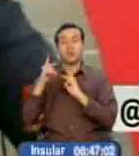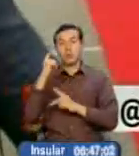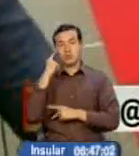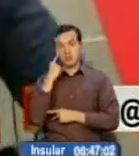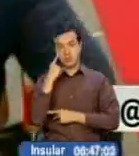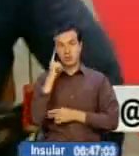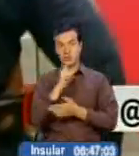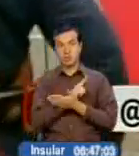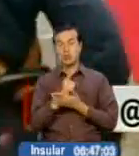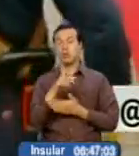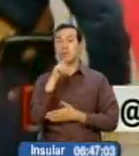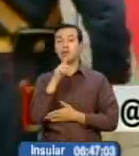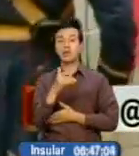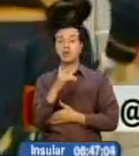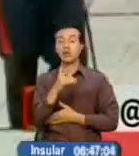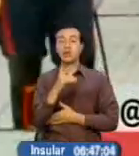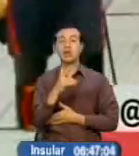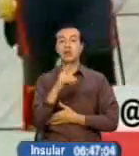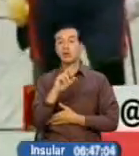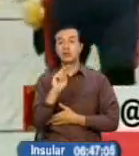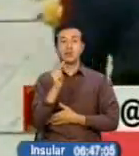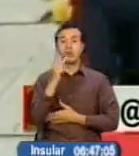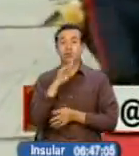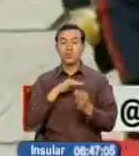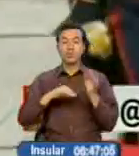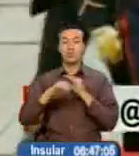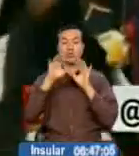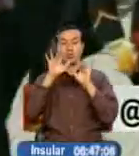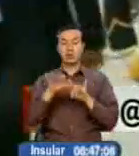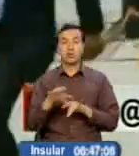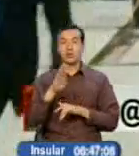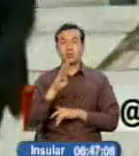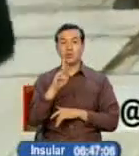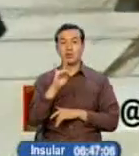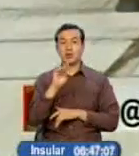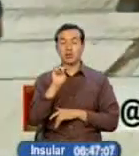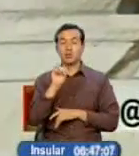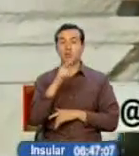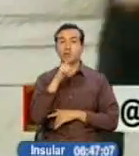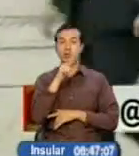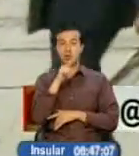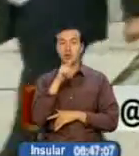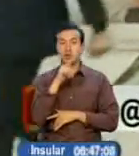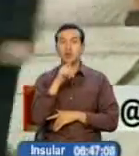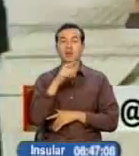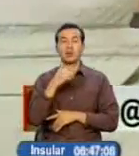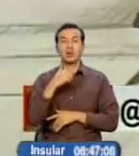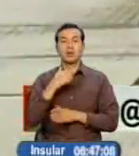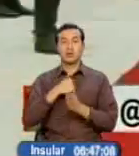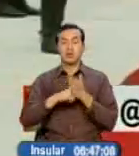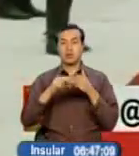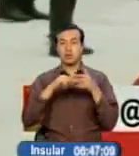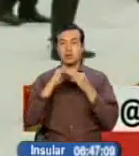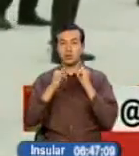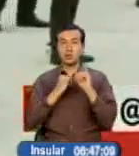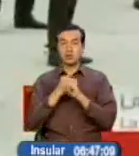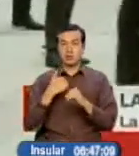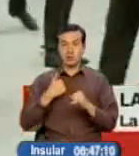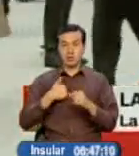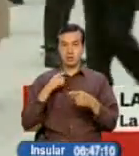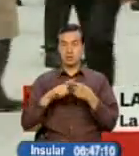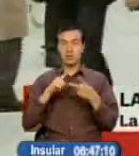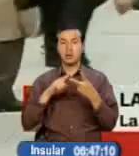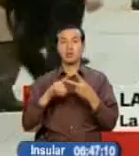esta semana al sucesor del actual secretario Ban Ki-moon. Entre los candidatos que se destacan está la canciller de Argentina Susana Malcorra, la